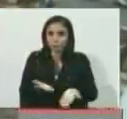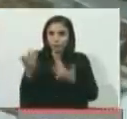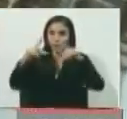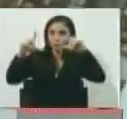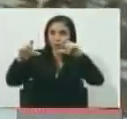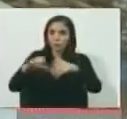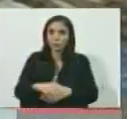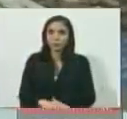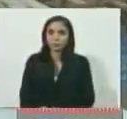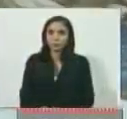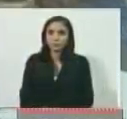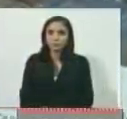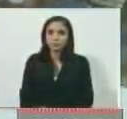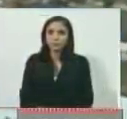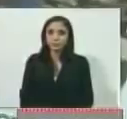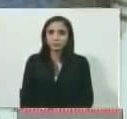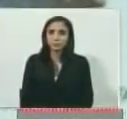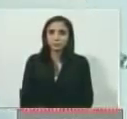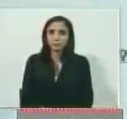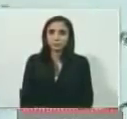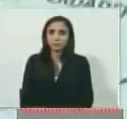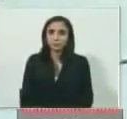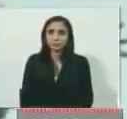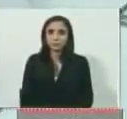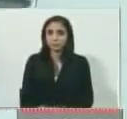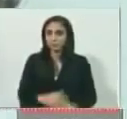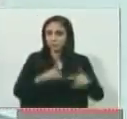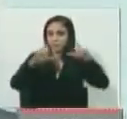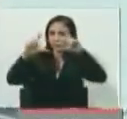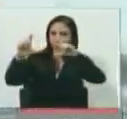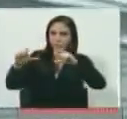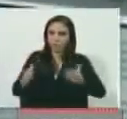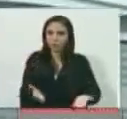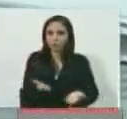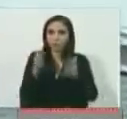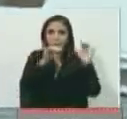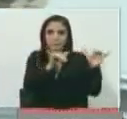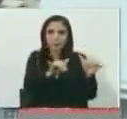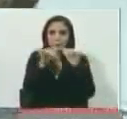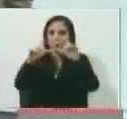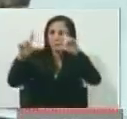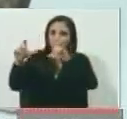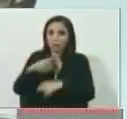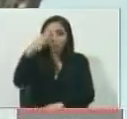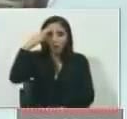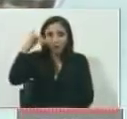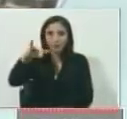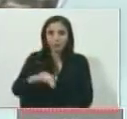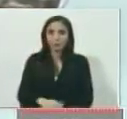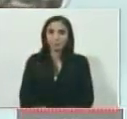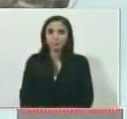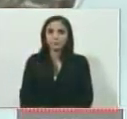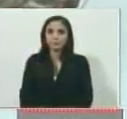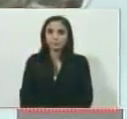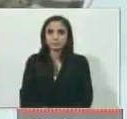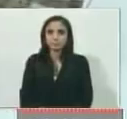humanitaria. Miren la foto, la misma de Haití.